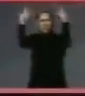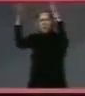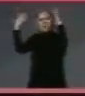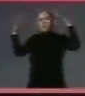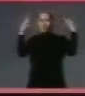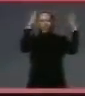afión